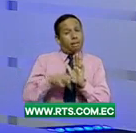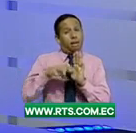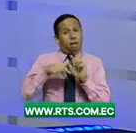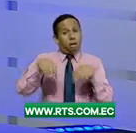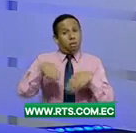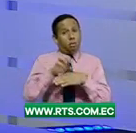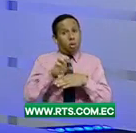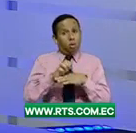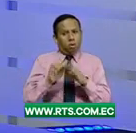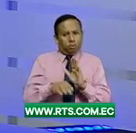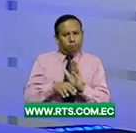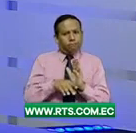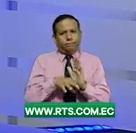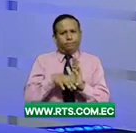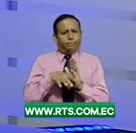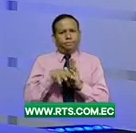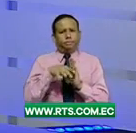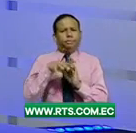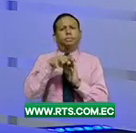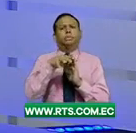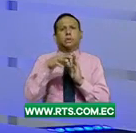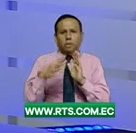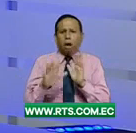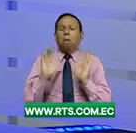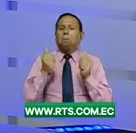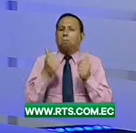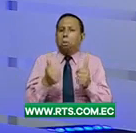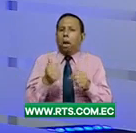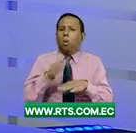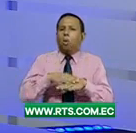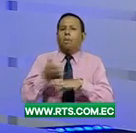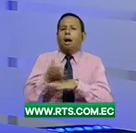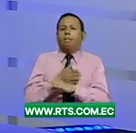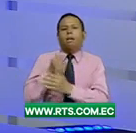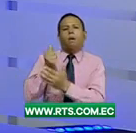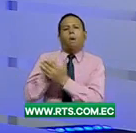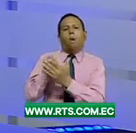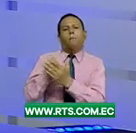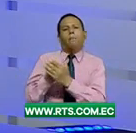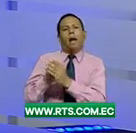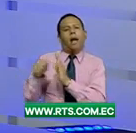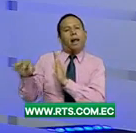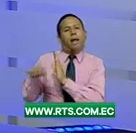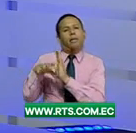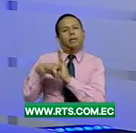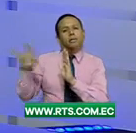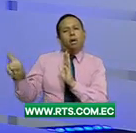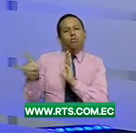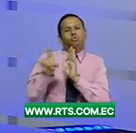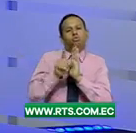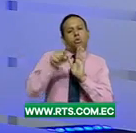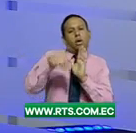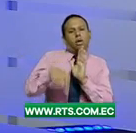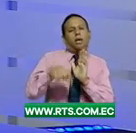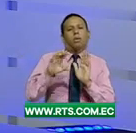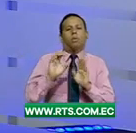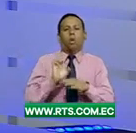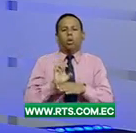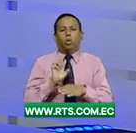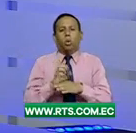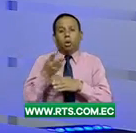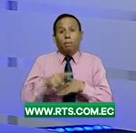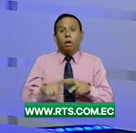significativa gracias a la compra de electricidad de países vecinos y el inicio de las operaciones de la central térmica